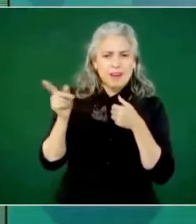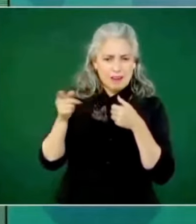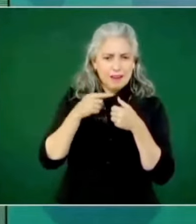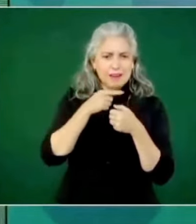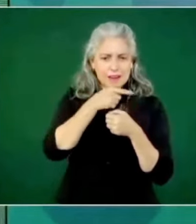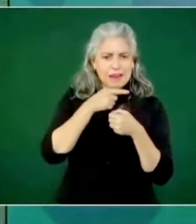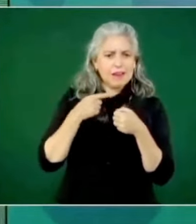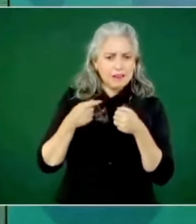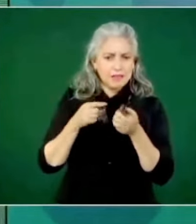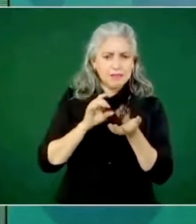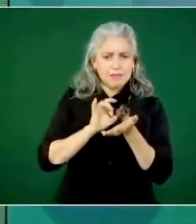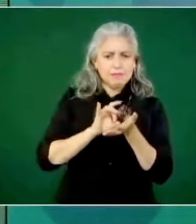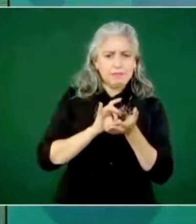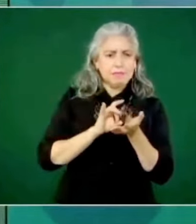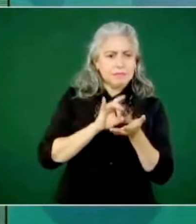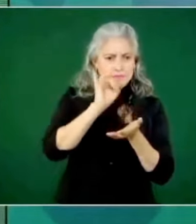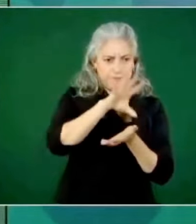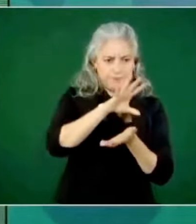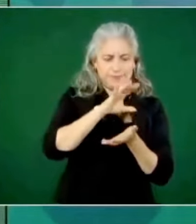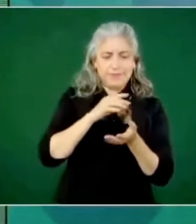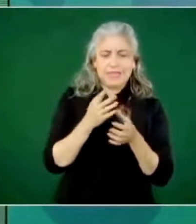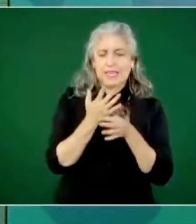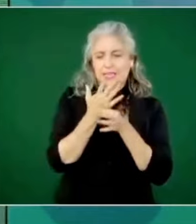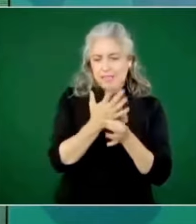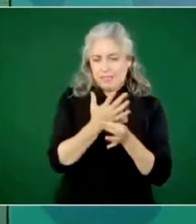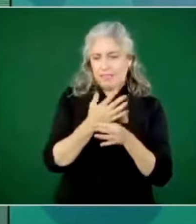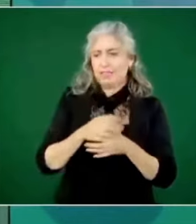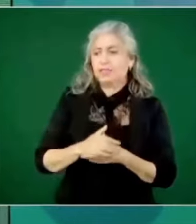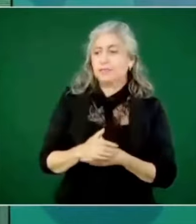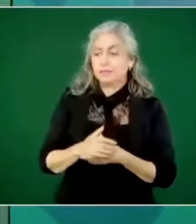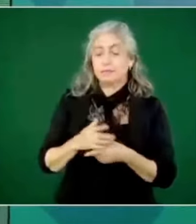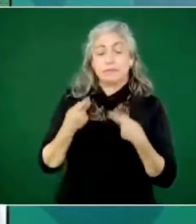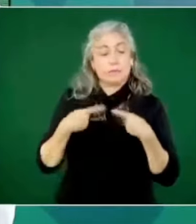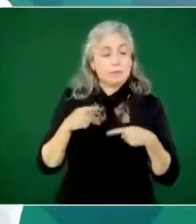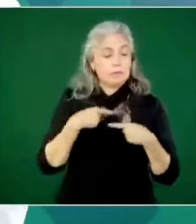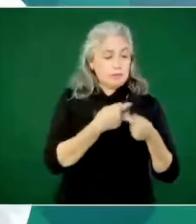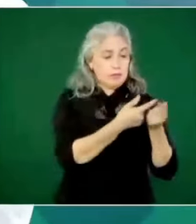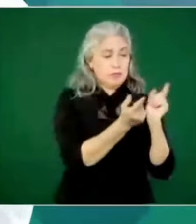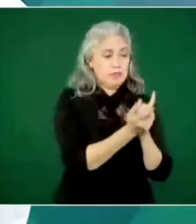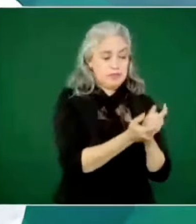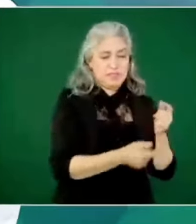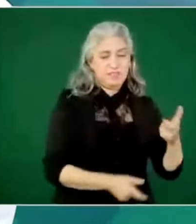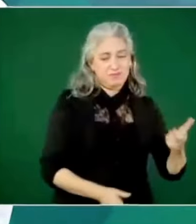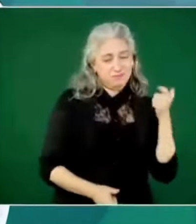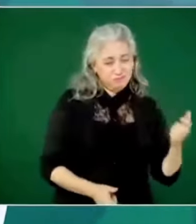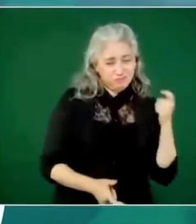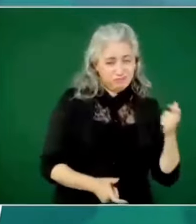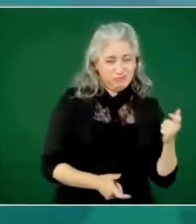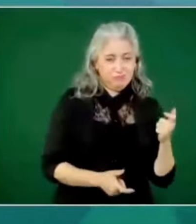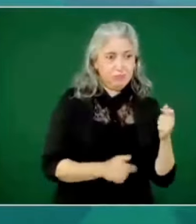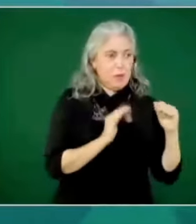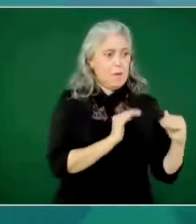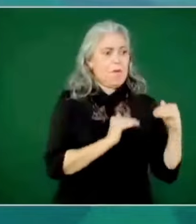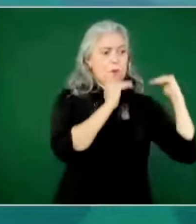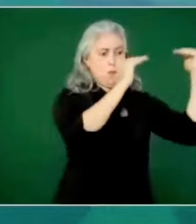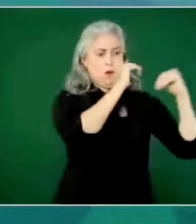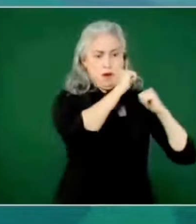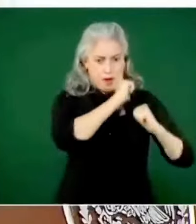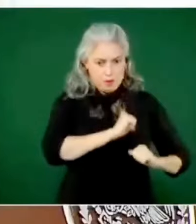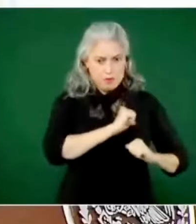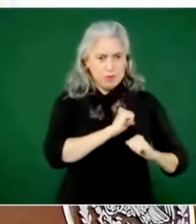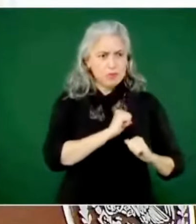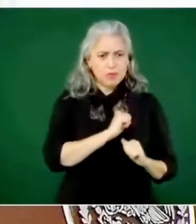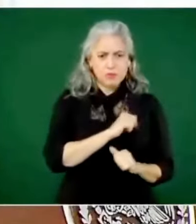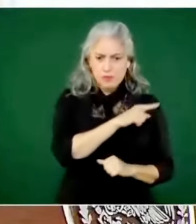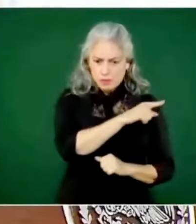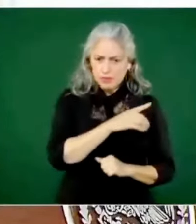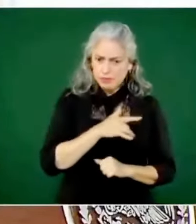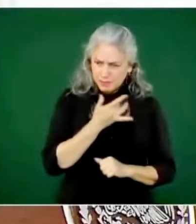ni